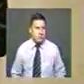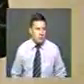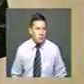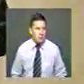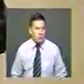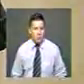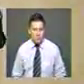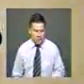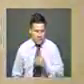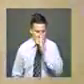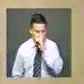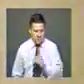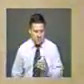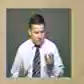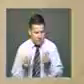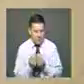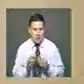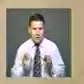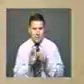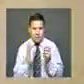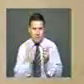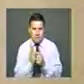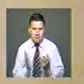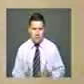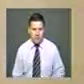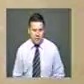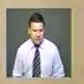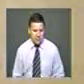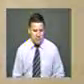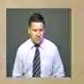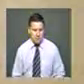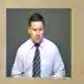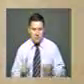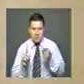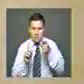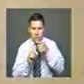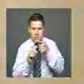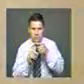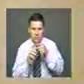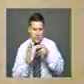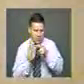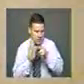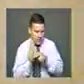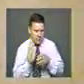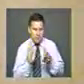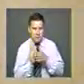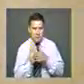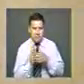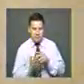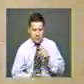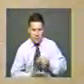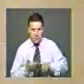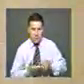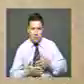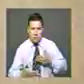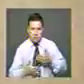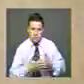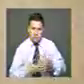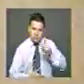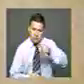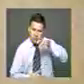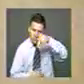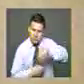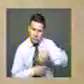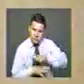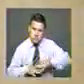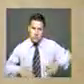La Corte debe decidir este asunto por las siguientes razones. Primero, la reglamentación sobre contrato solemne quedó